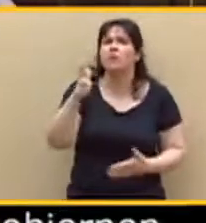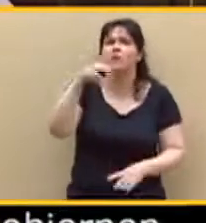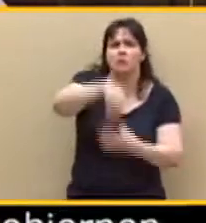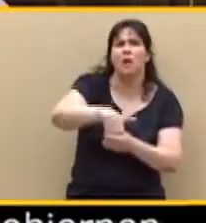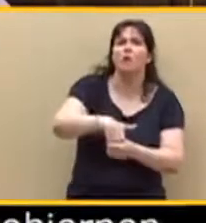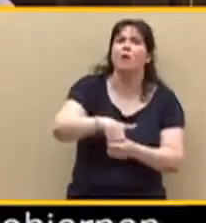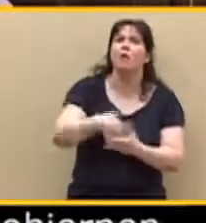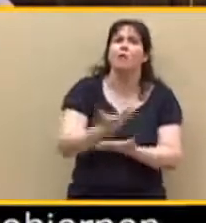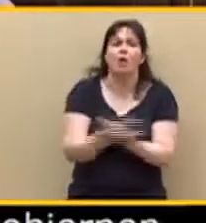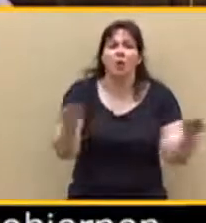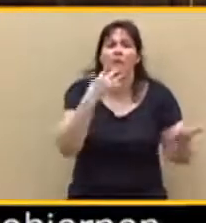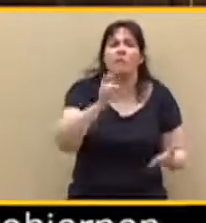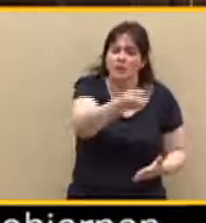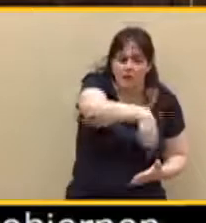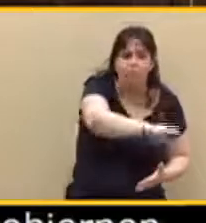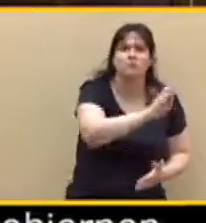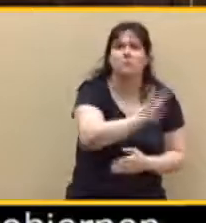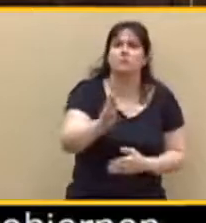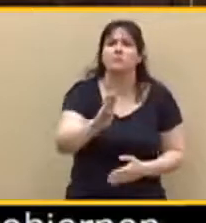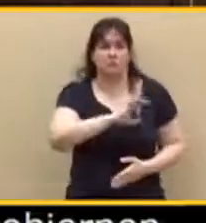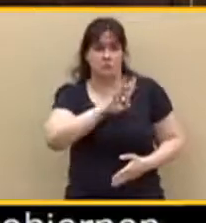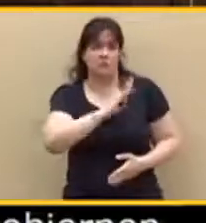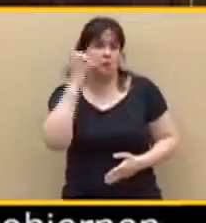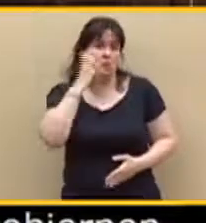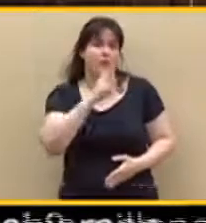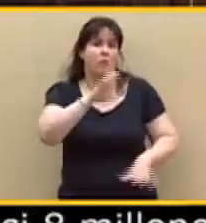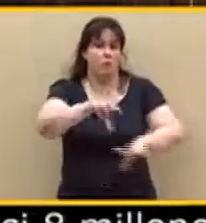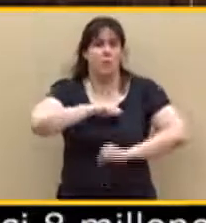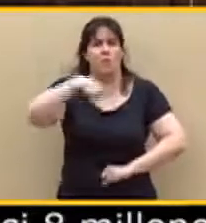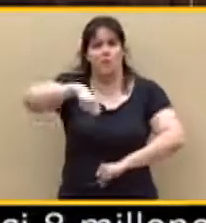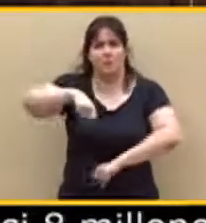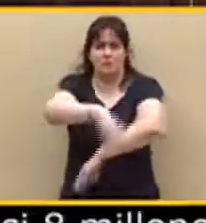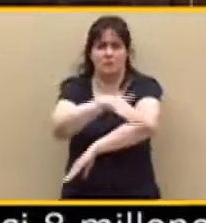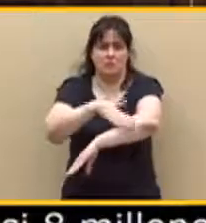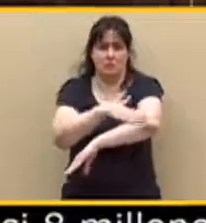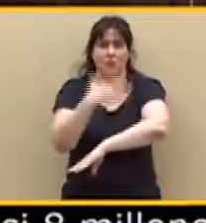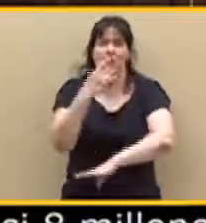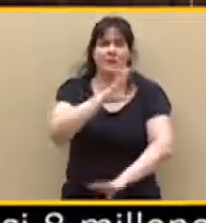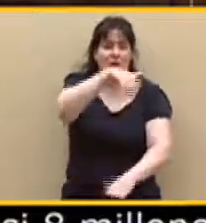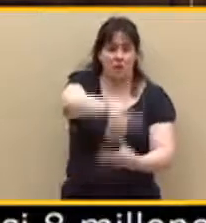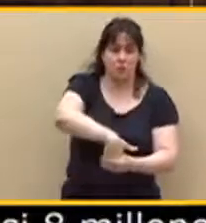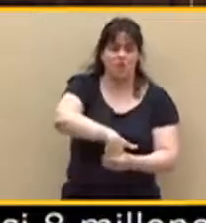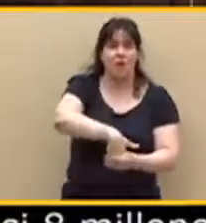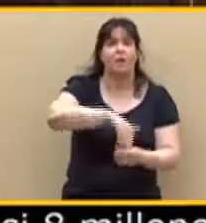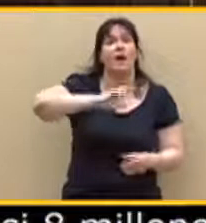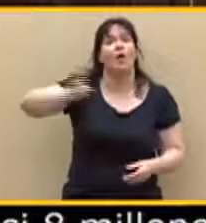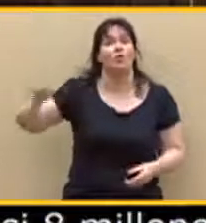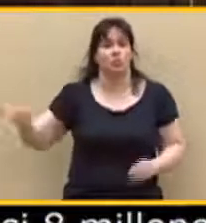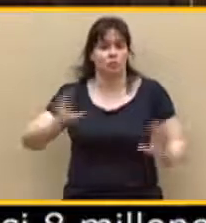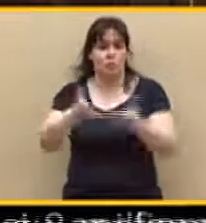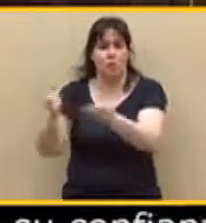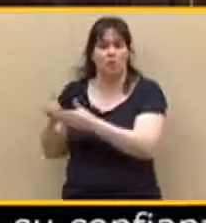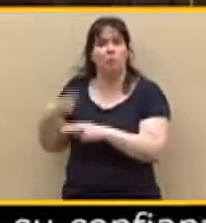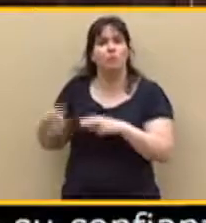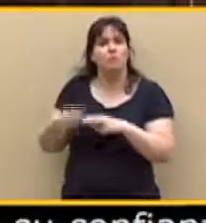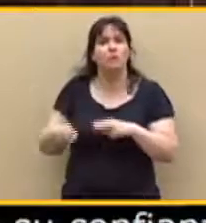confianza en ustedes y en Mariano Rajoy como presidente del Gobierno. Quienes votaron a cualquier otra de las fuerzas con representación parlamentaria en